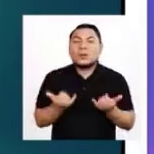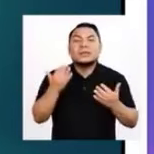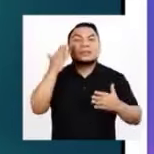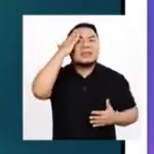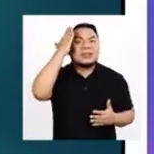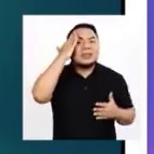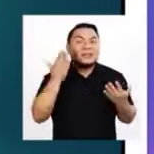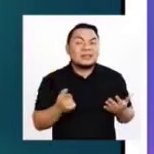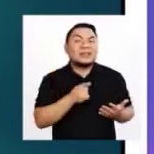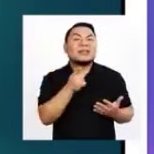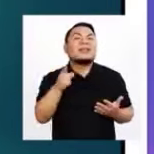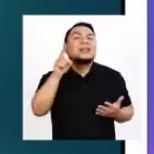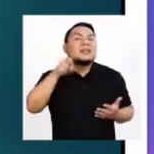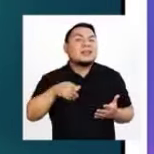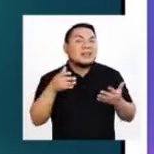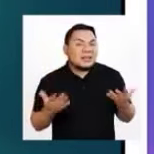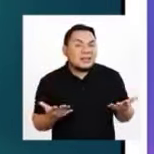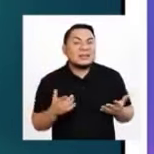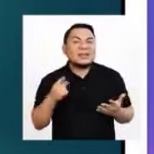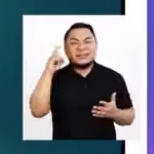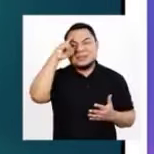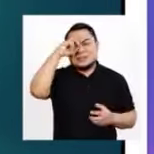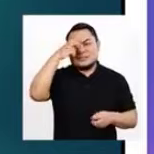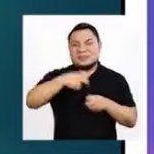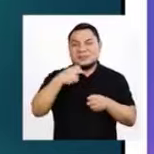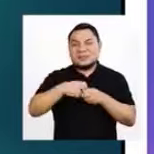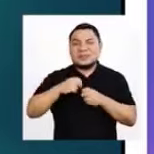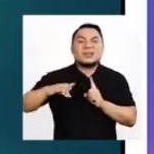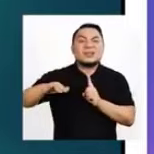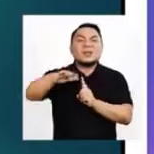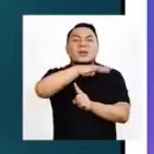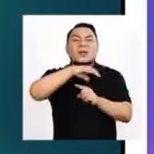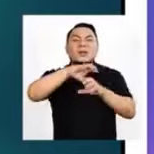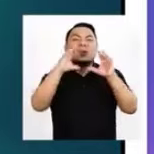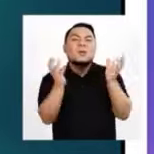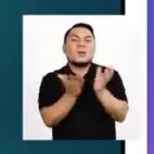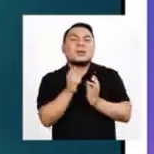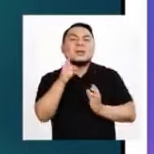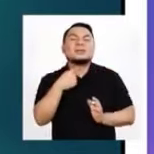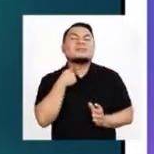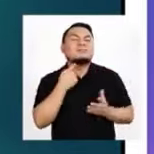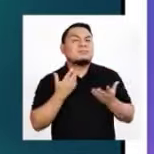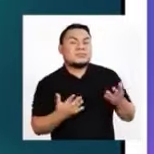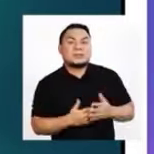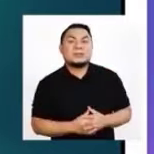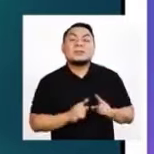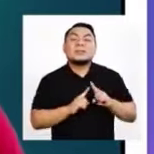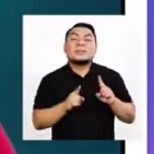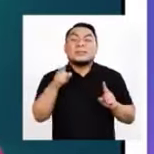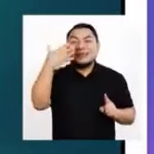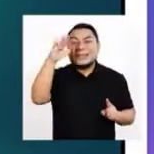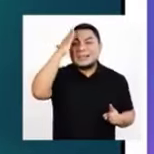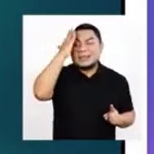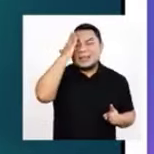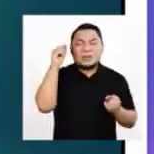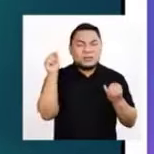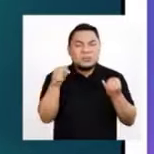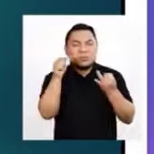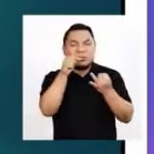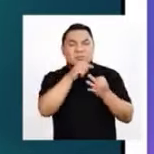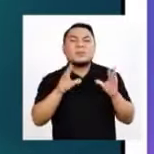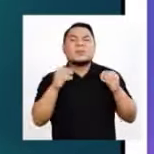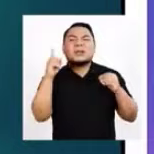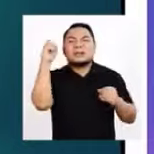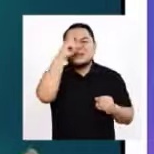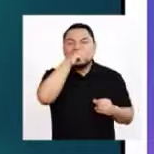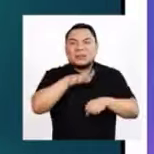del conocimiento, hoy en día sabemos que estos se deben a las complejas interacciones del planeta vivo del que somos residentes. Pero, si ya